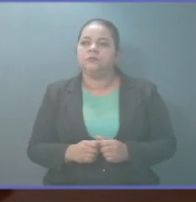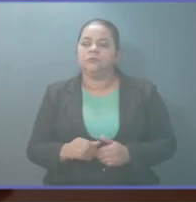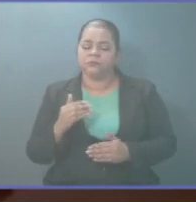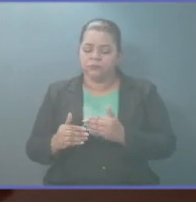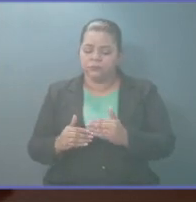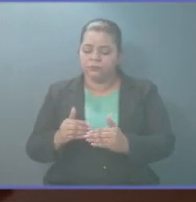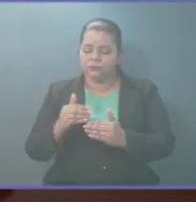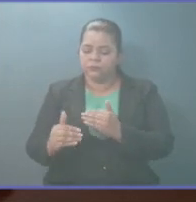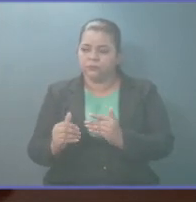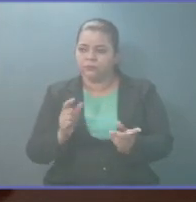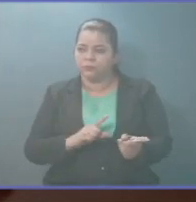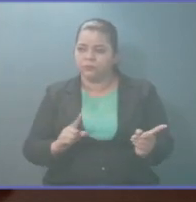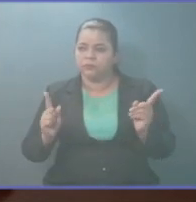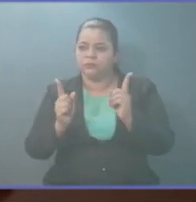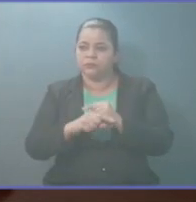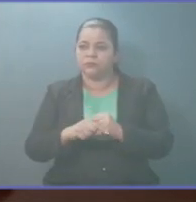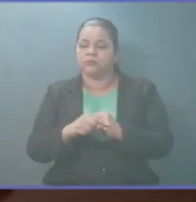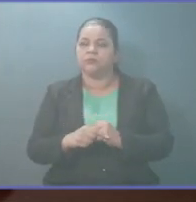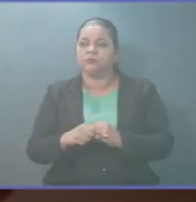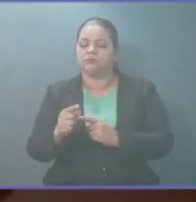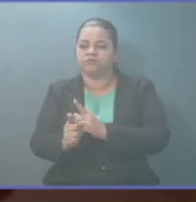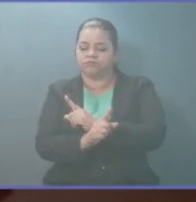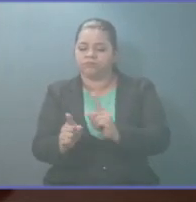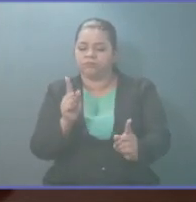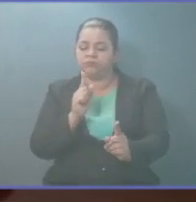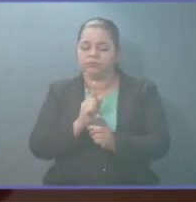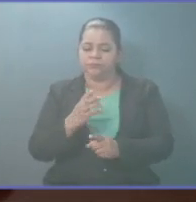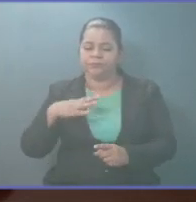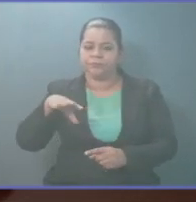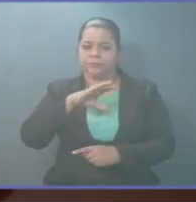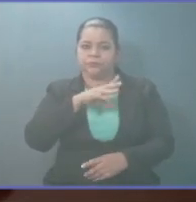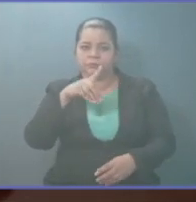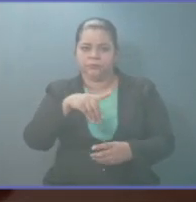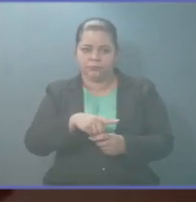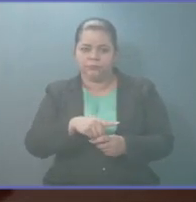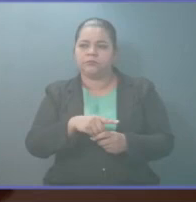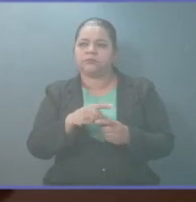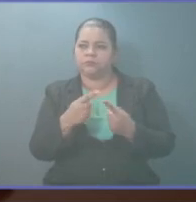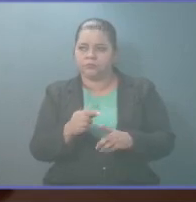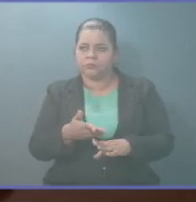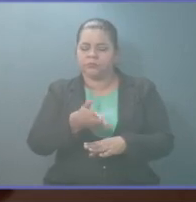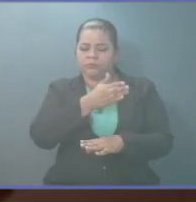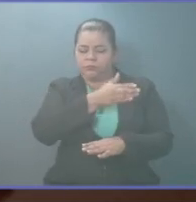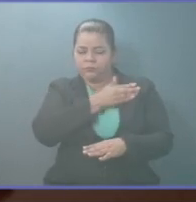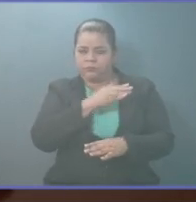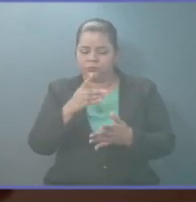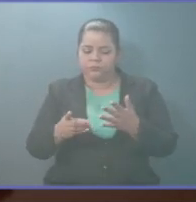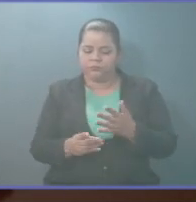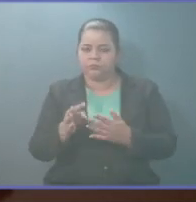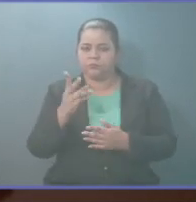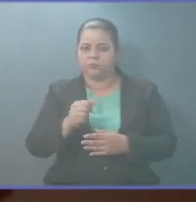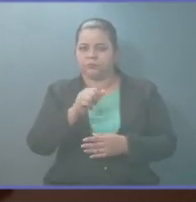si con la propuesta del Ejecutivo estamos